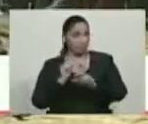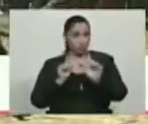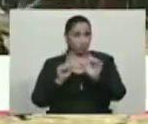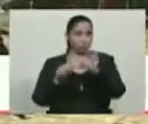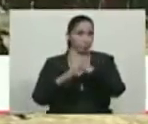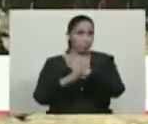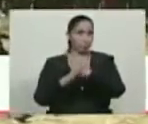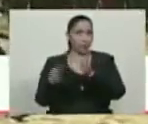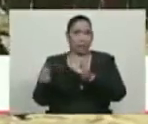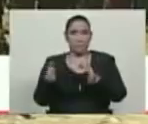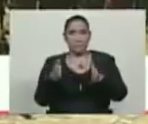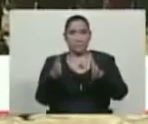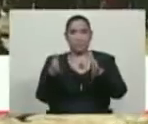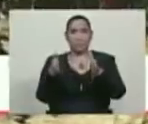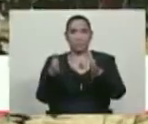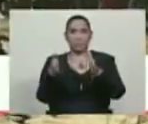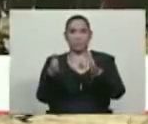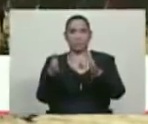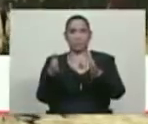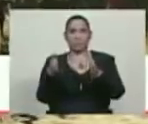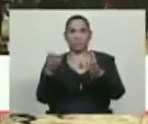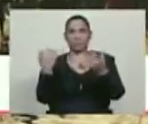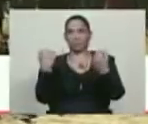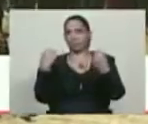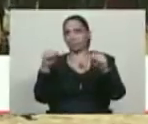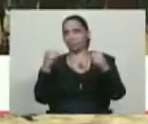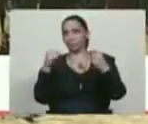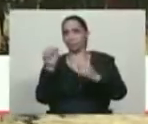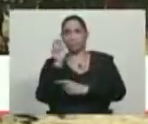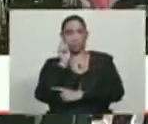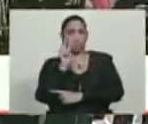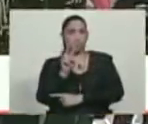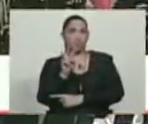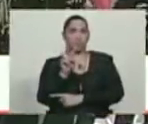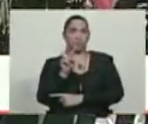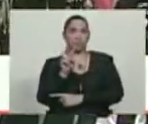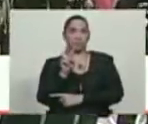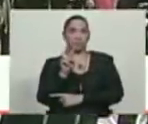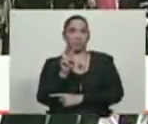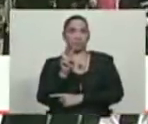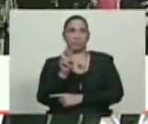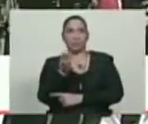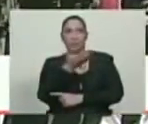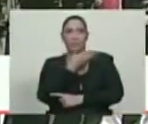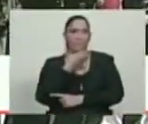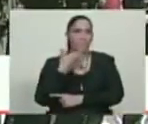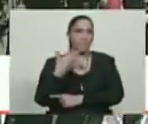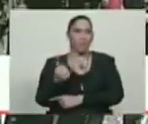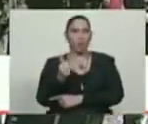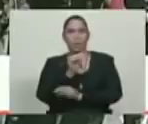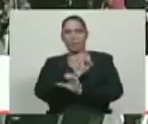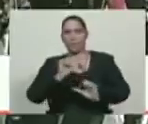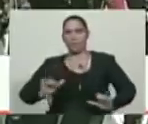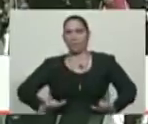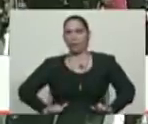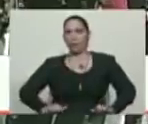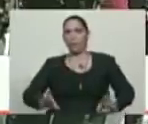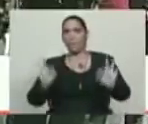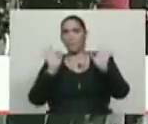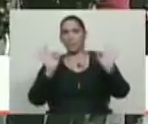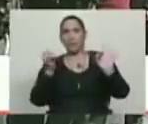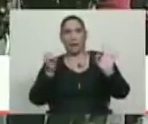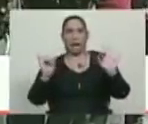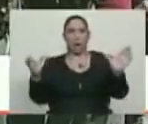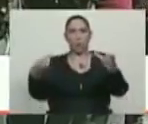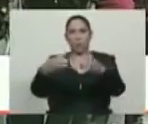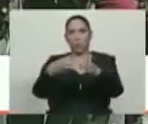camino de preparar lo que vimos en el ejercicio, las mejores fuerzas especiales que tenga cuerpo